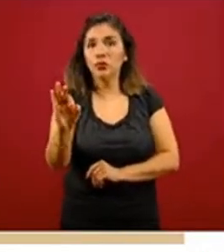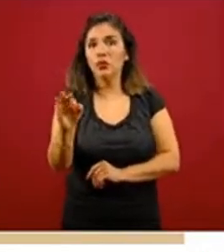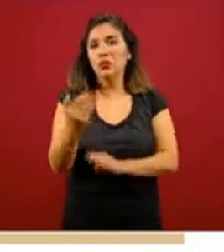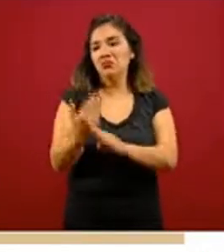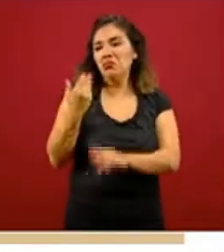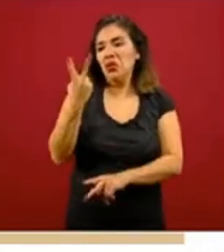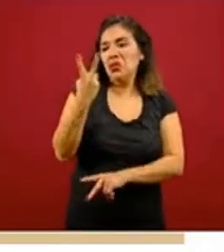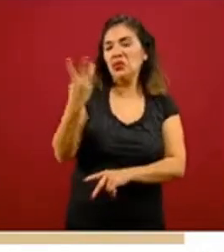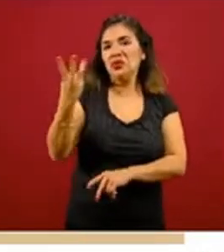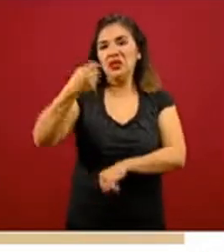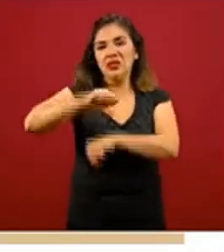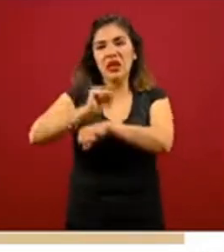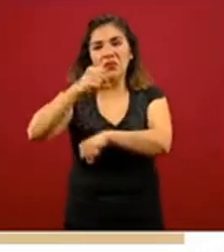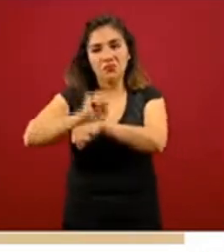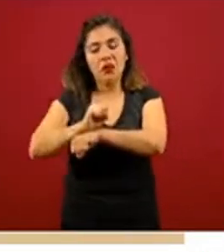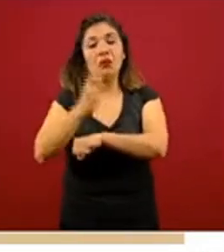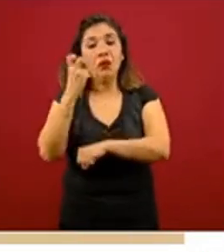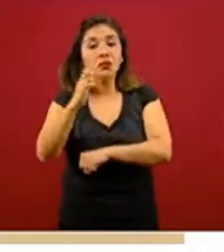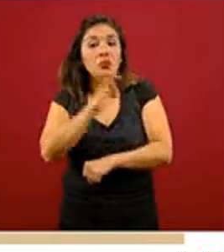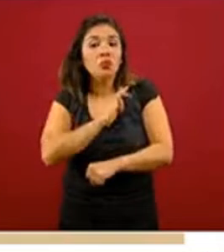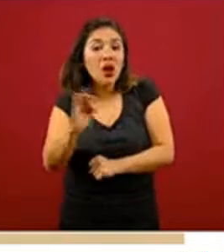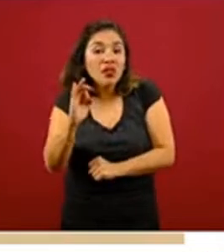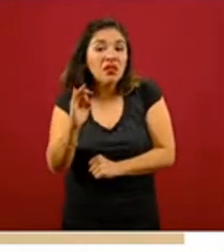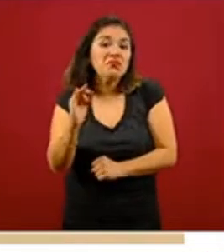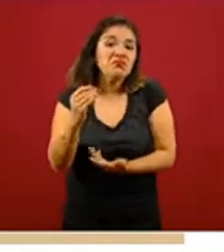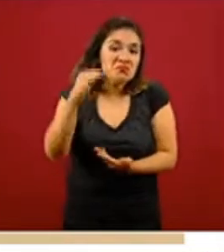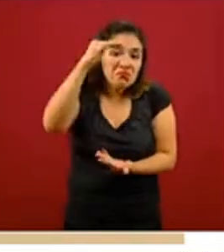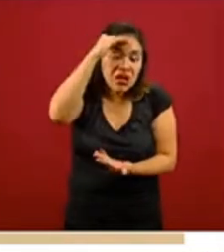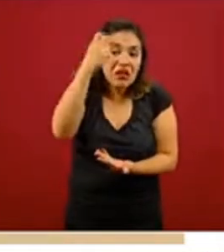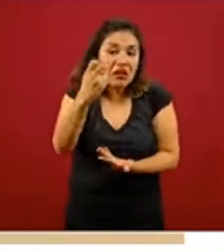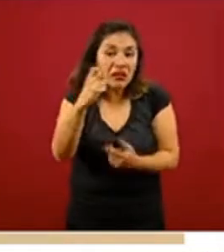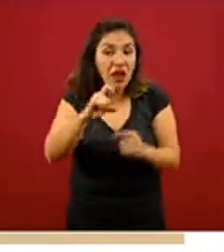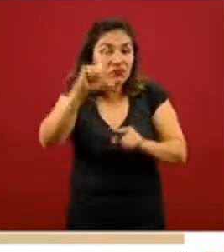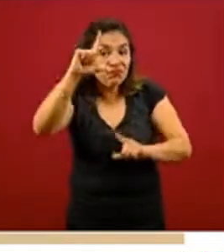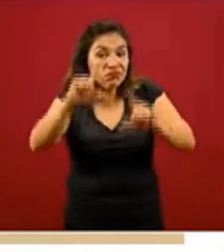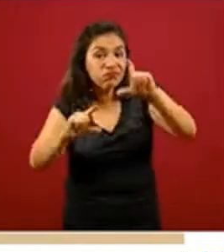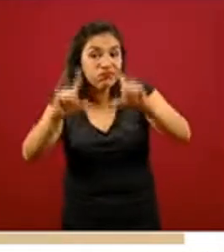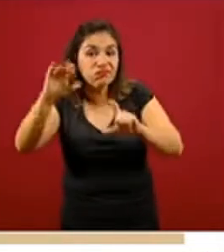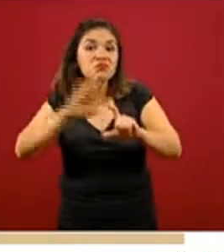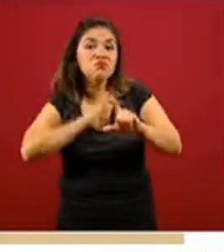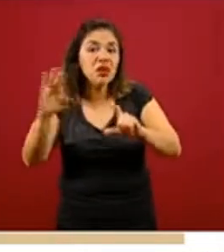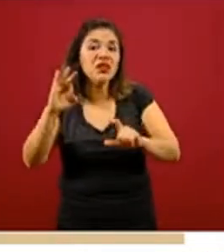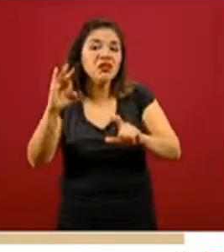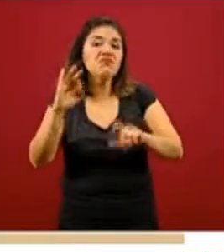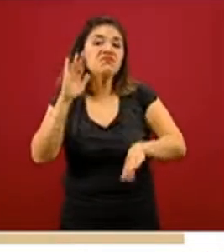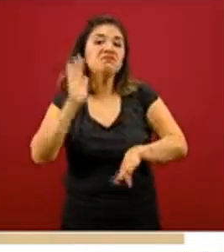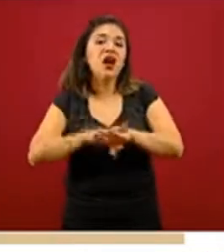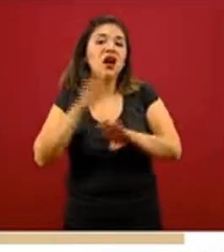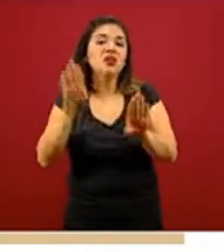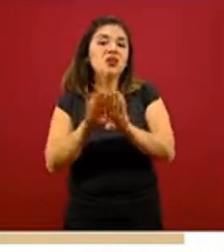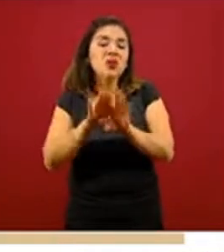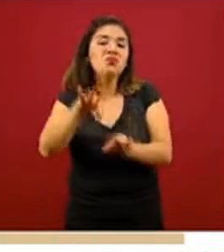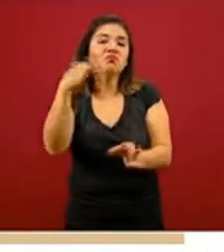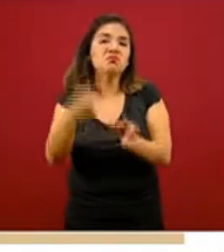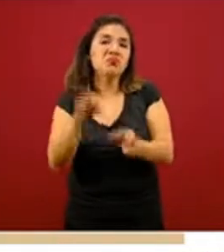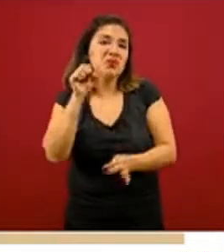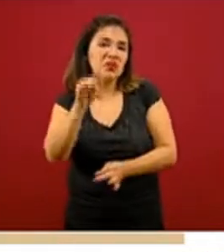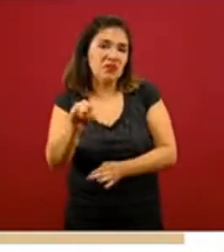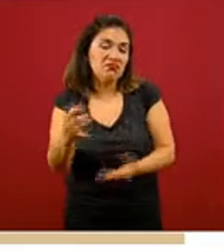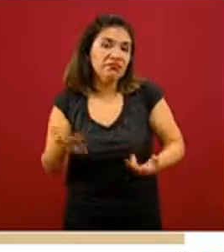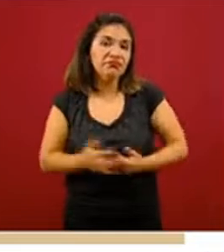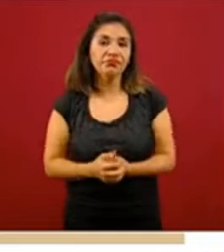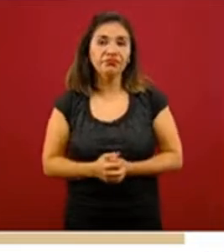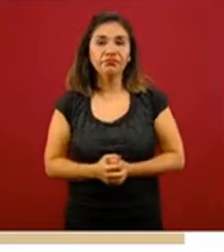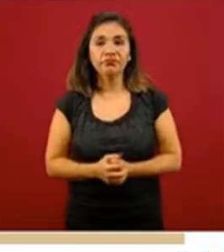2-3 semanas, quiere decir que podríamos esperar que prácticamente esa proporción se pudiera terminar confirmando. Veamos